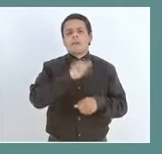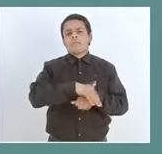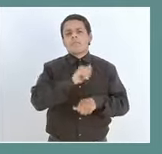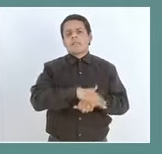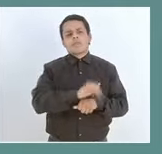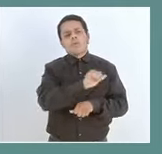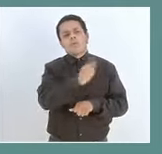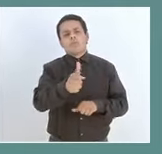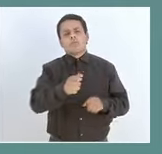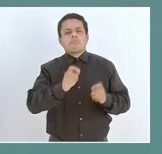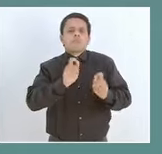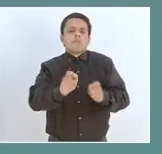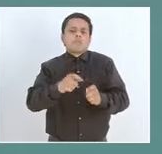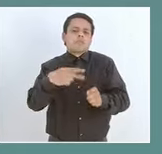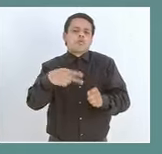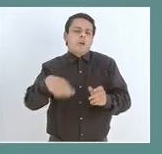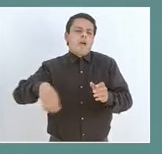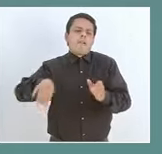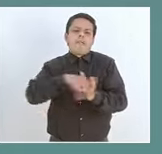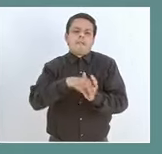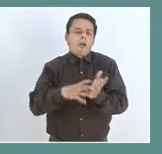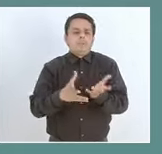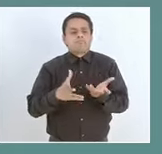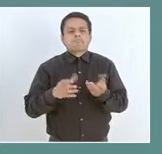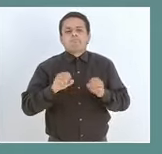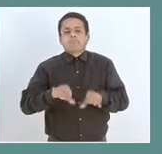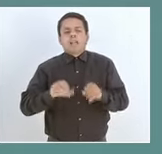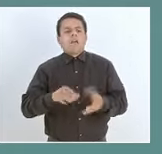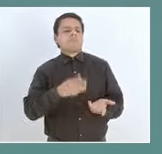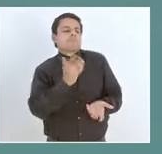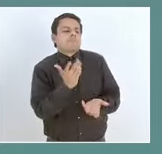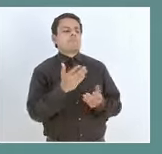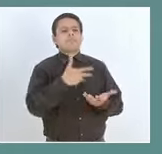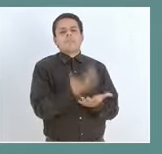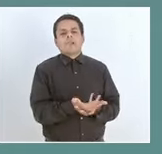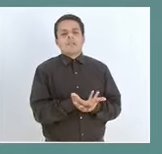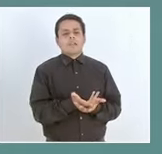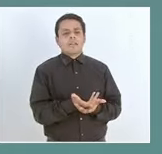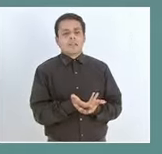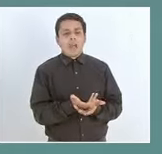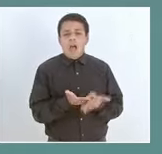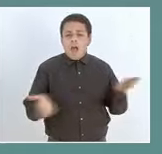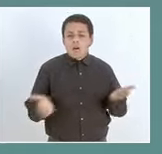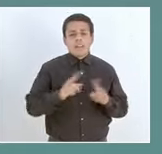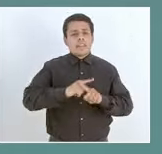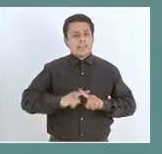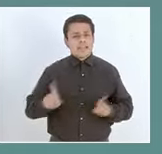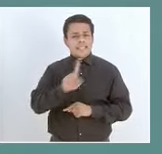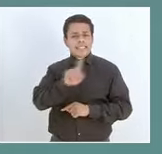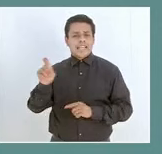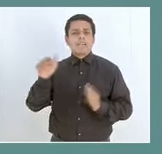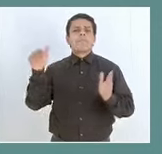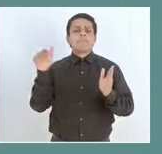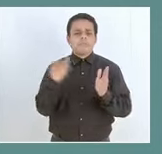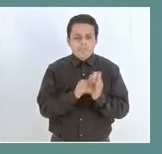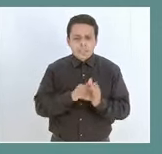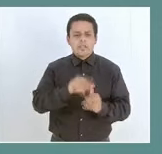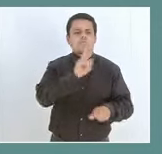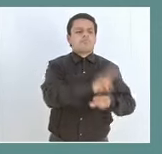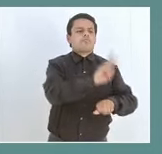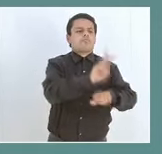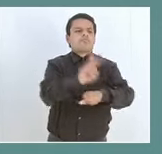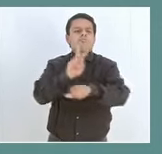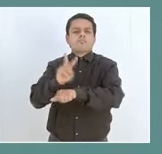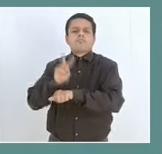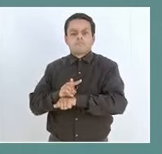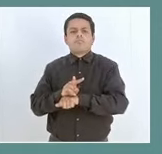administrativos. Ahora son cerca de 100,000 elementos operativos de la Guardia